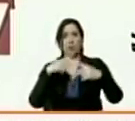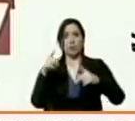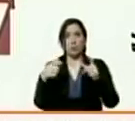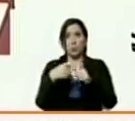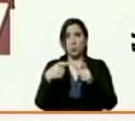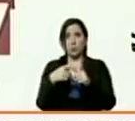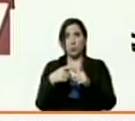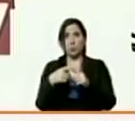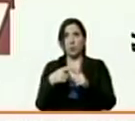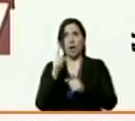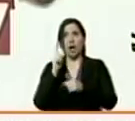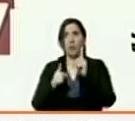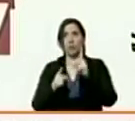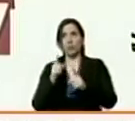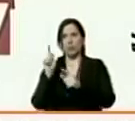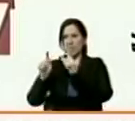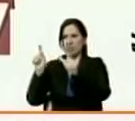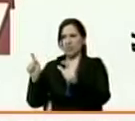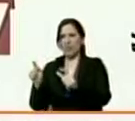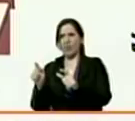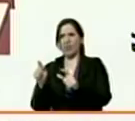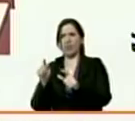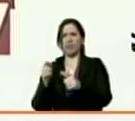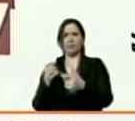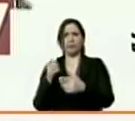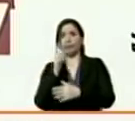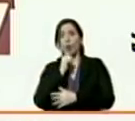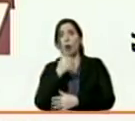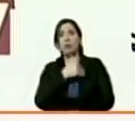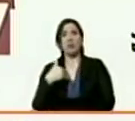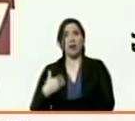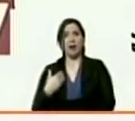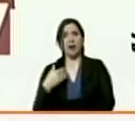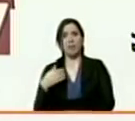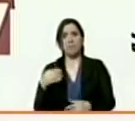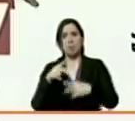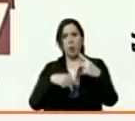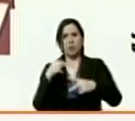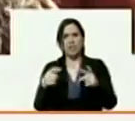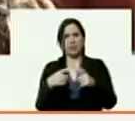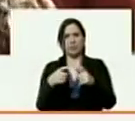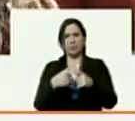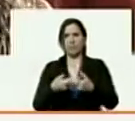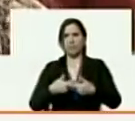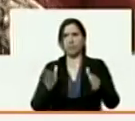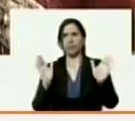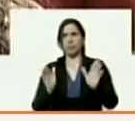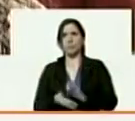Primero los que lo critican es porque no tienen un proceso de carnetización. Una envidia, ¿cómo se llama?